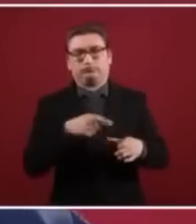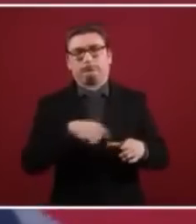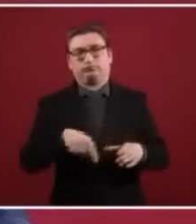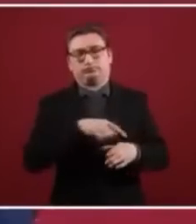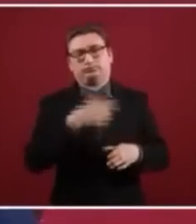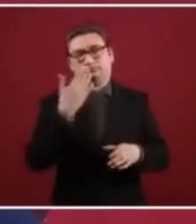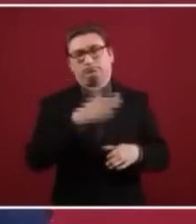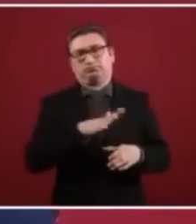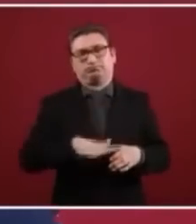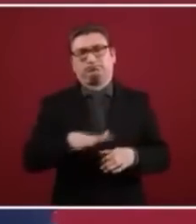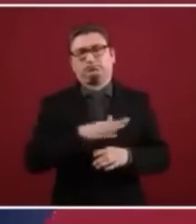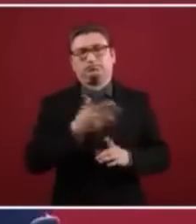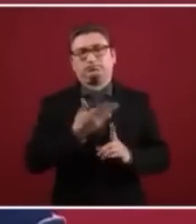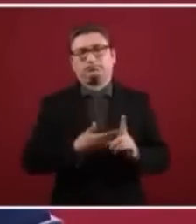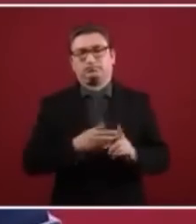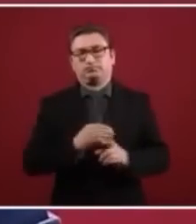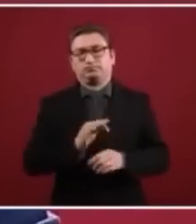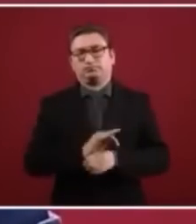el